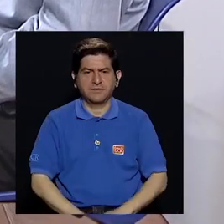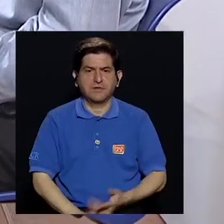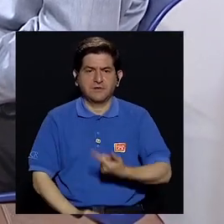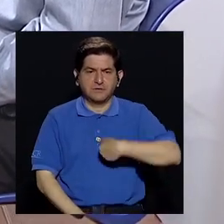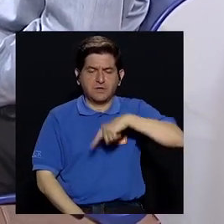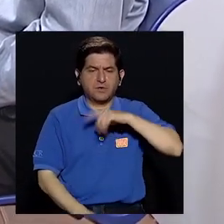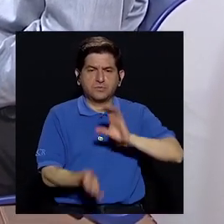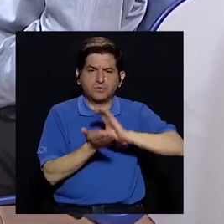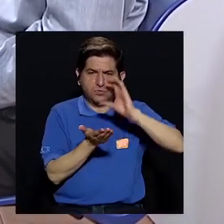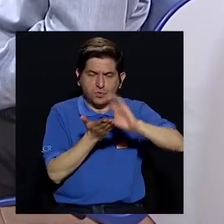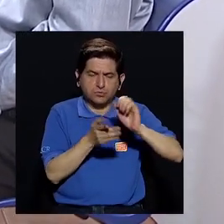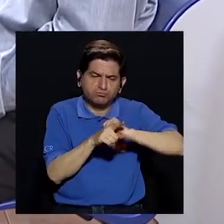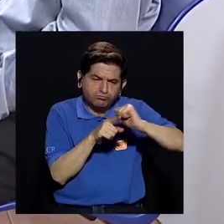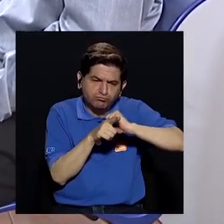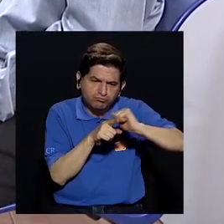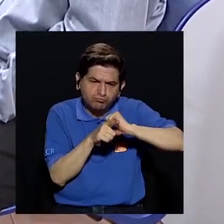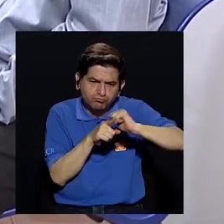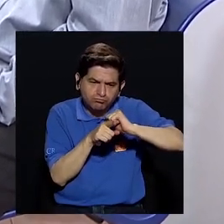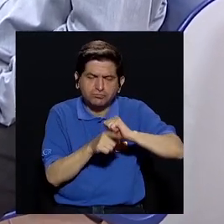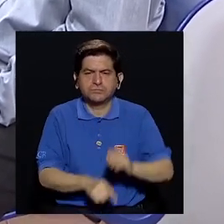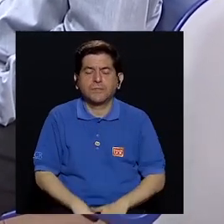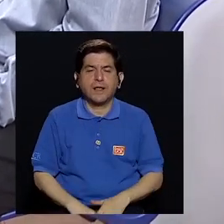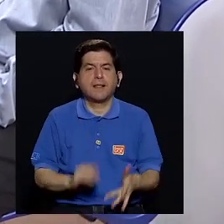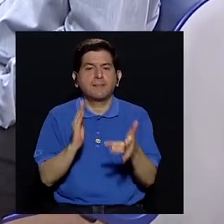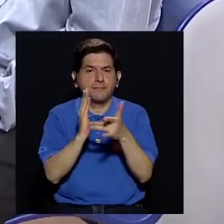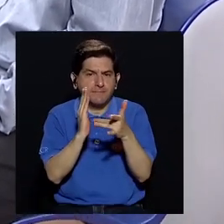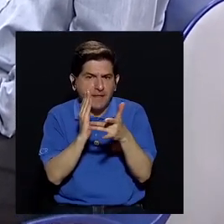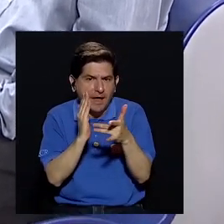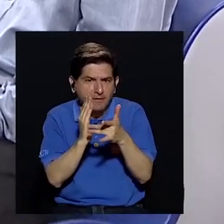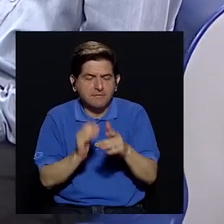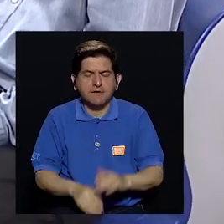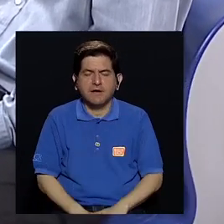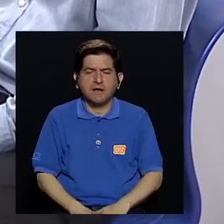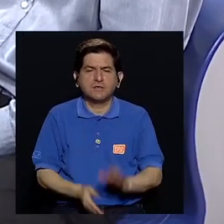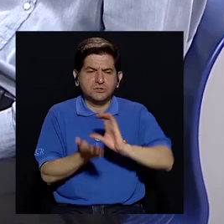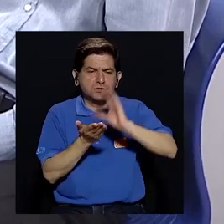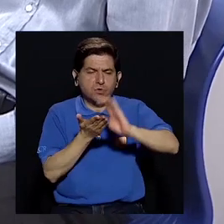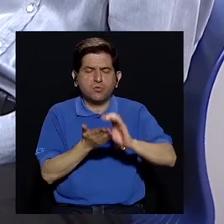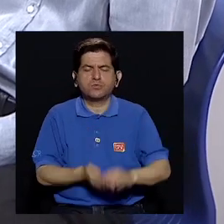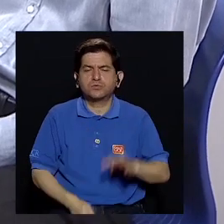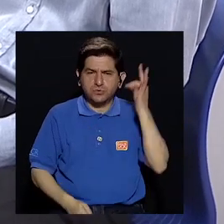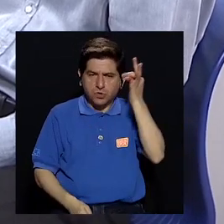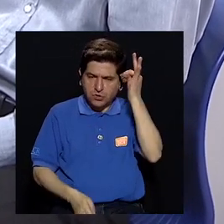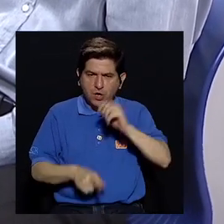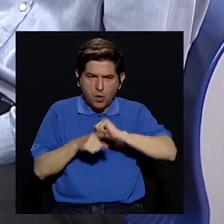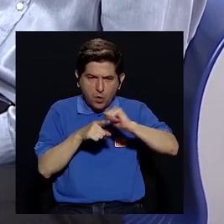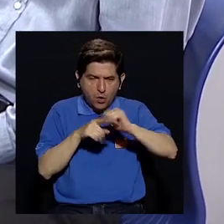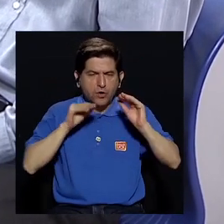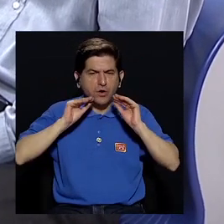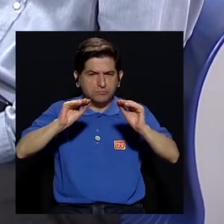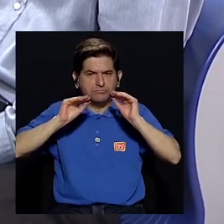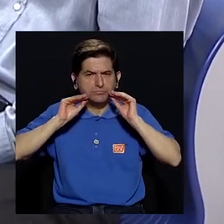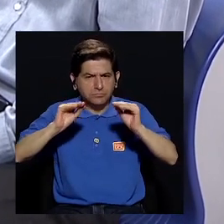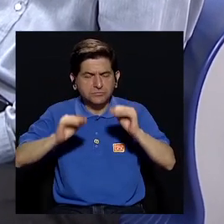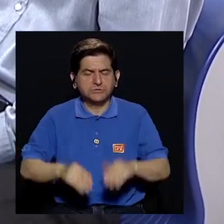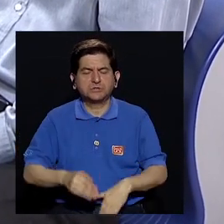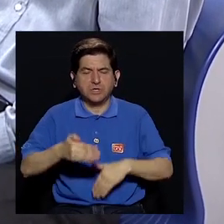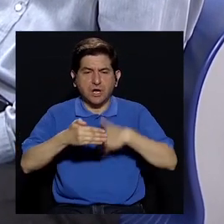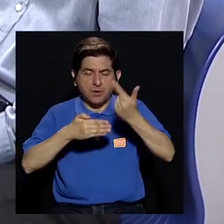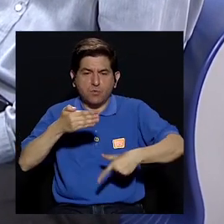hicimos cursos de capacitación en técnicas cursos teórico-prácticos para enseñar a los